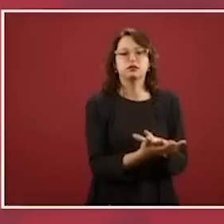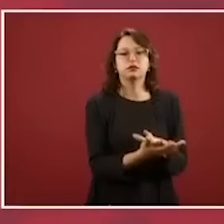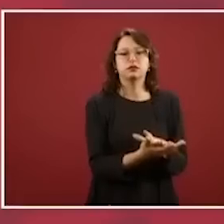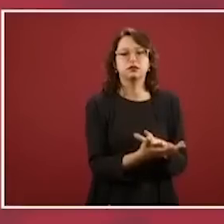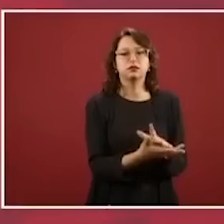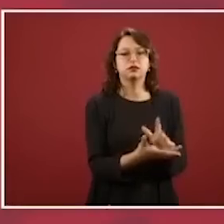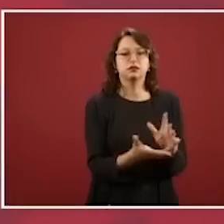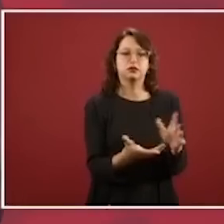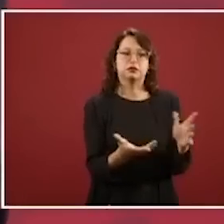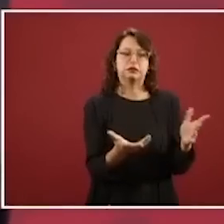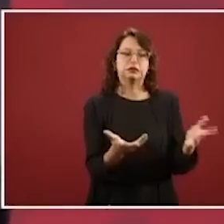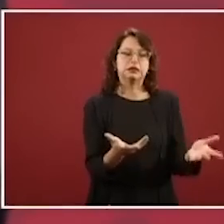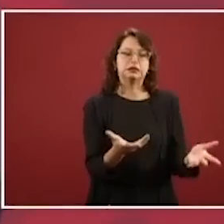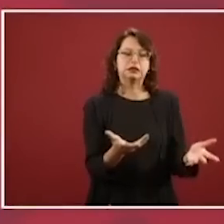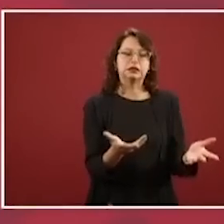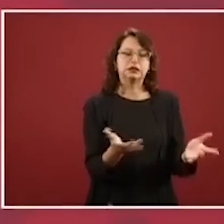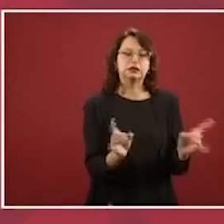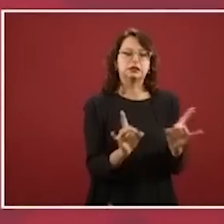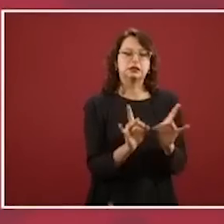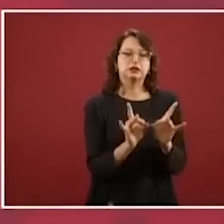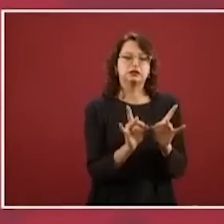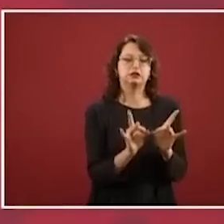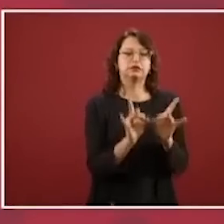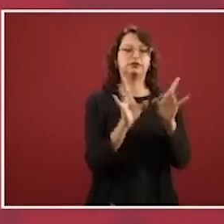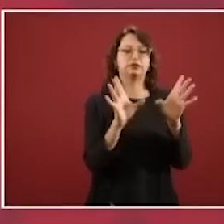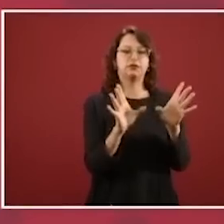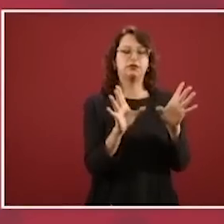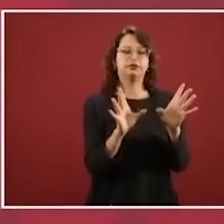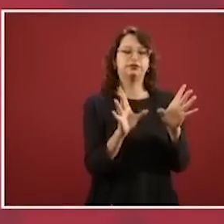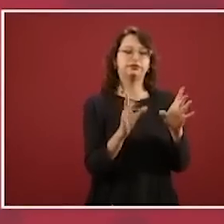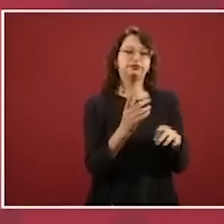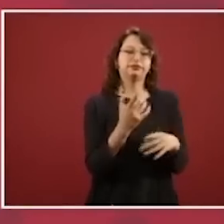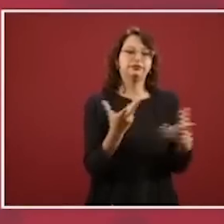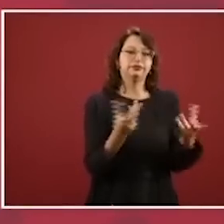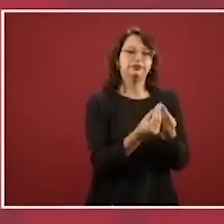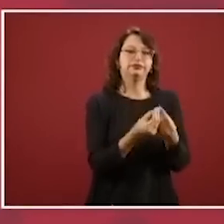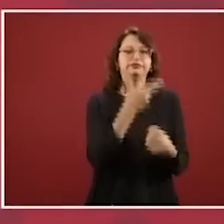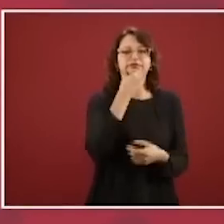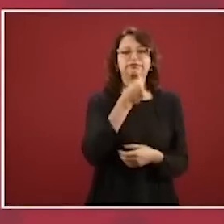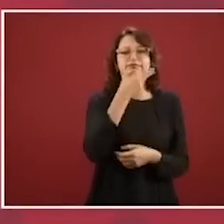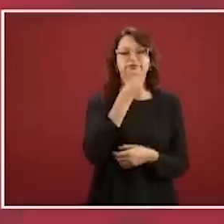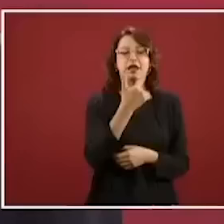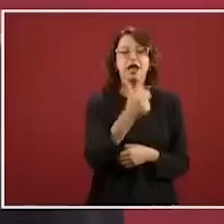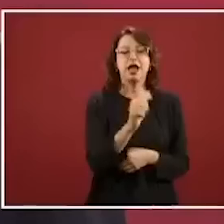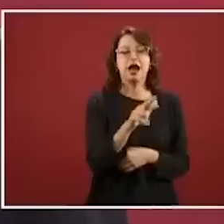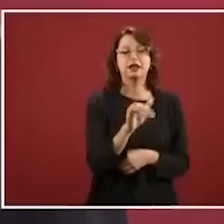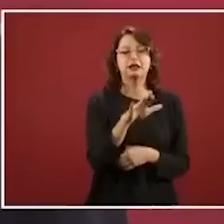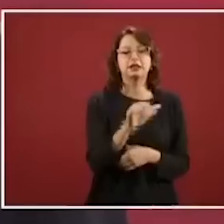los asuntos de García Luna, o están